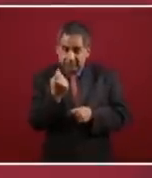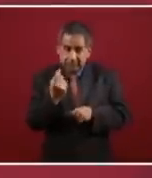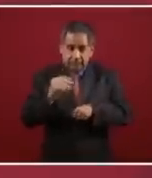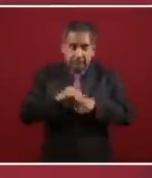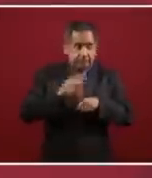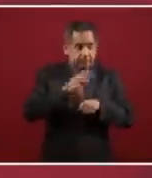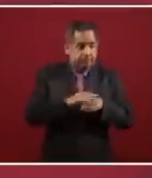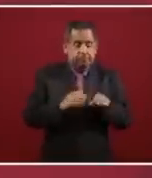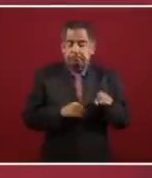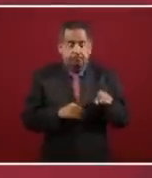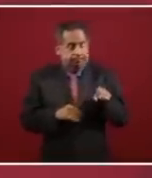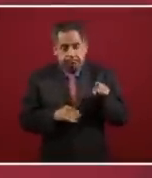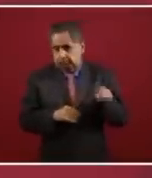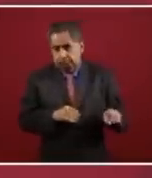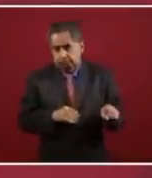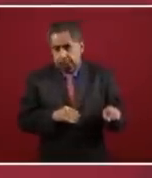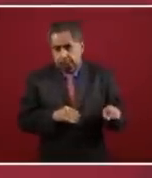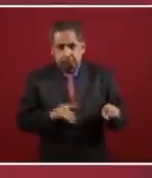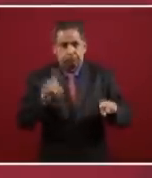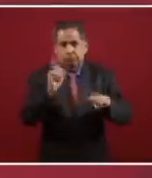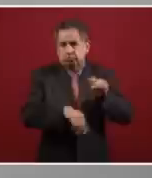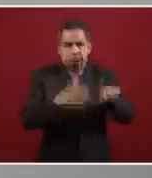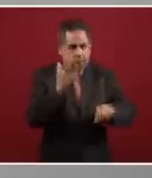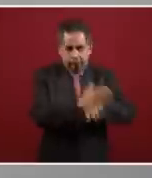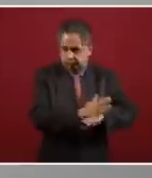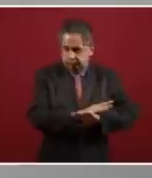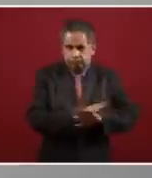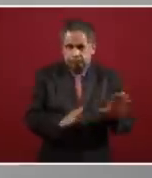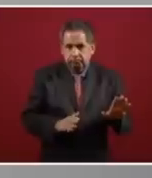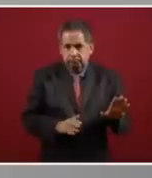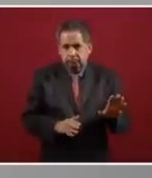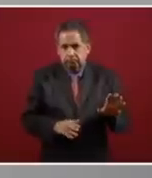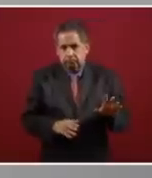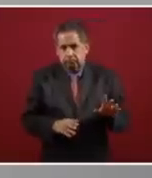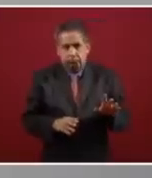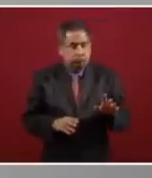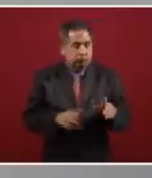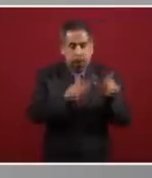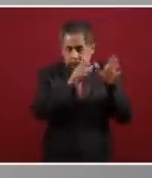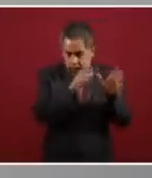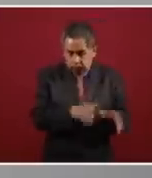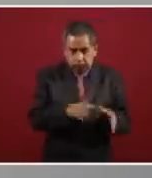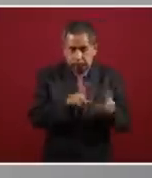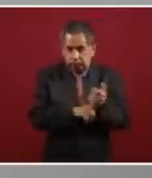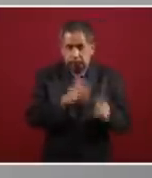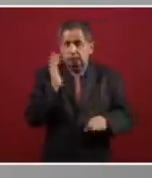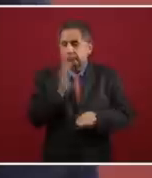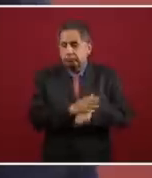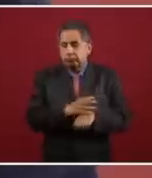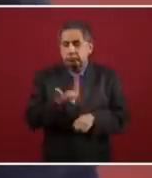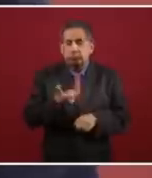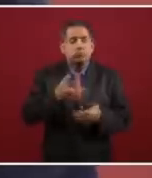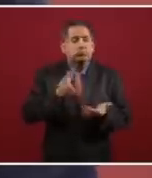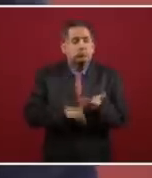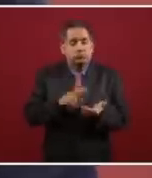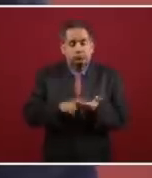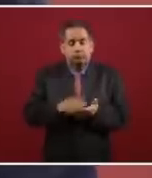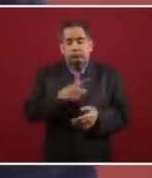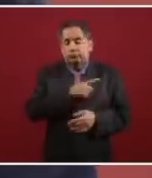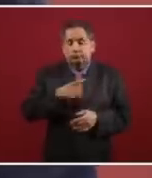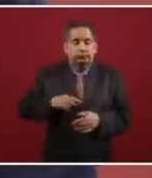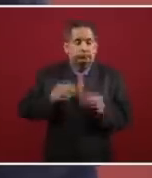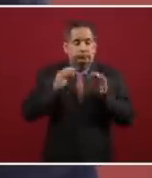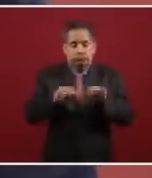se va a sancionar en todo lo que es los precios